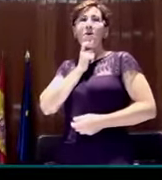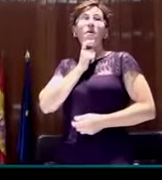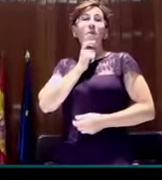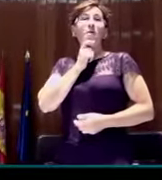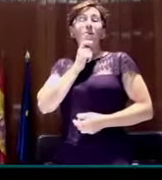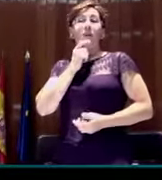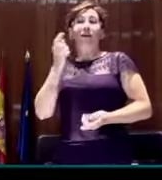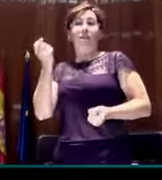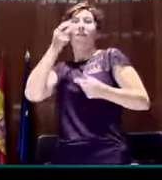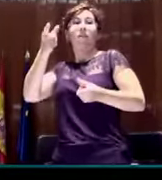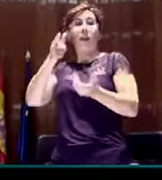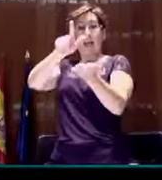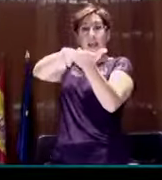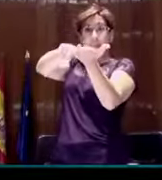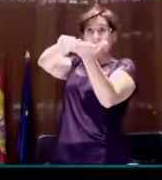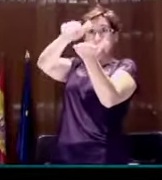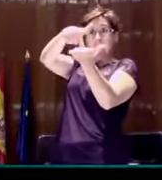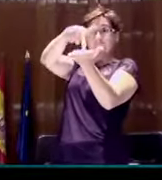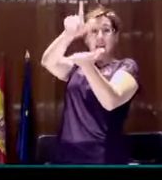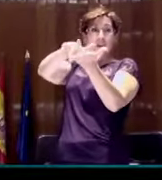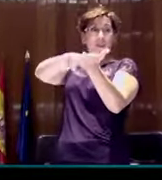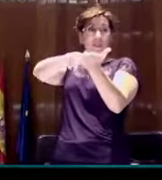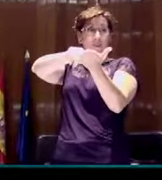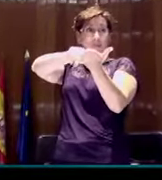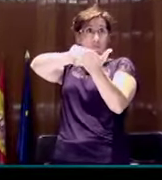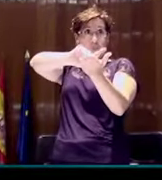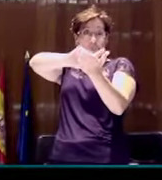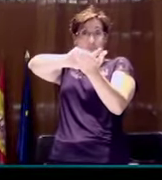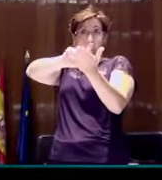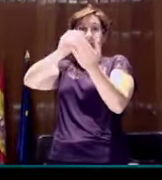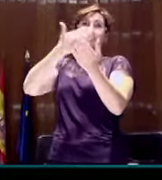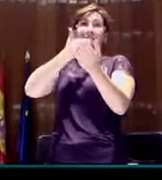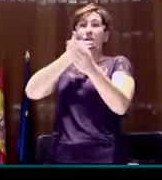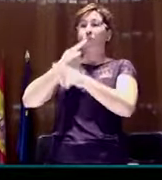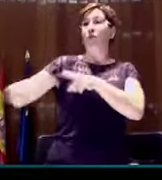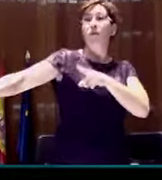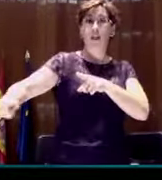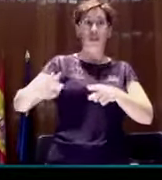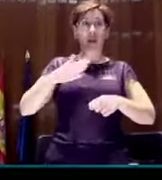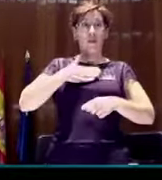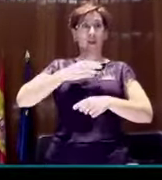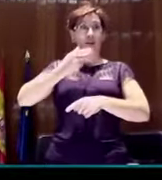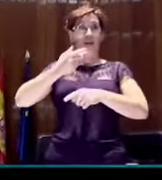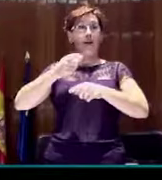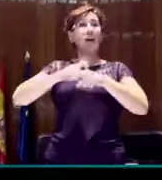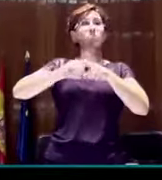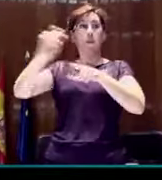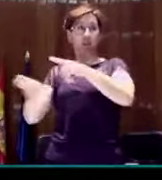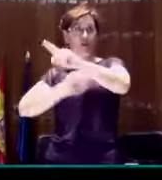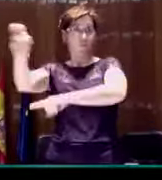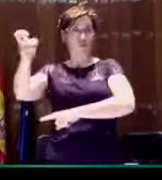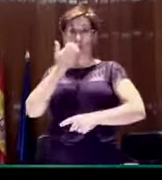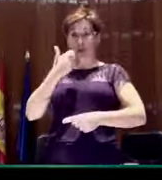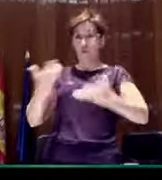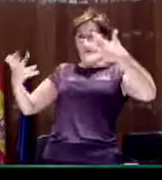el lenguaje es la principal característica que nos hace humanos, y que si no tenemos lenguaje y si no adquirimos el lenguaje